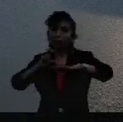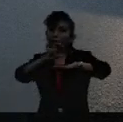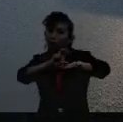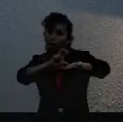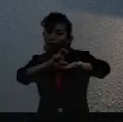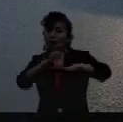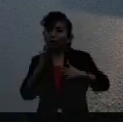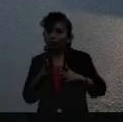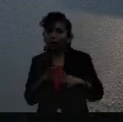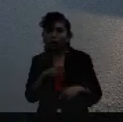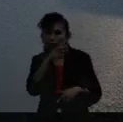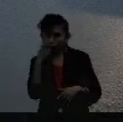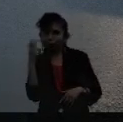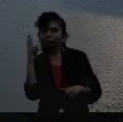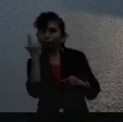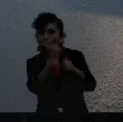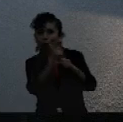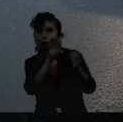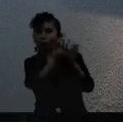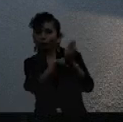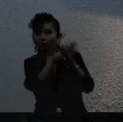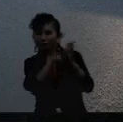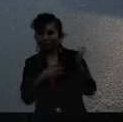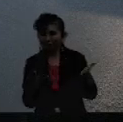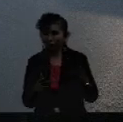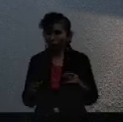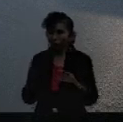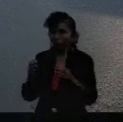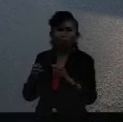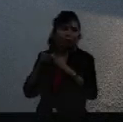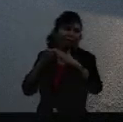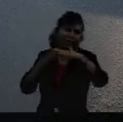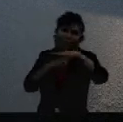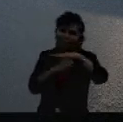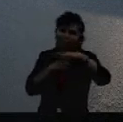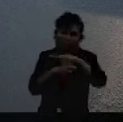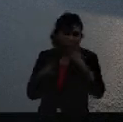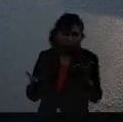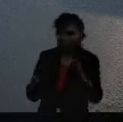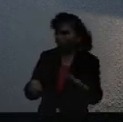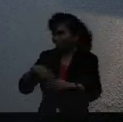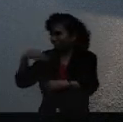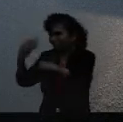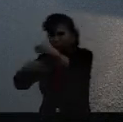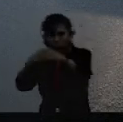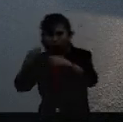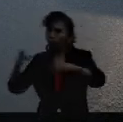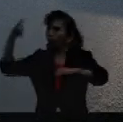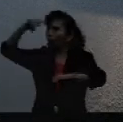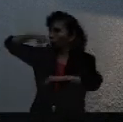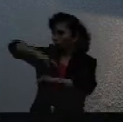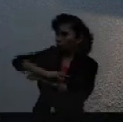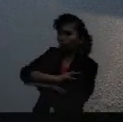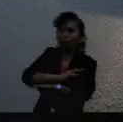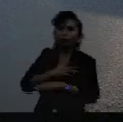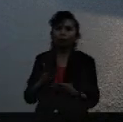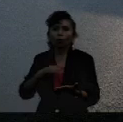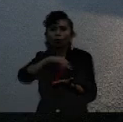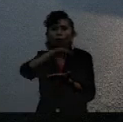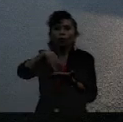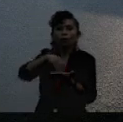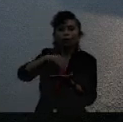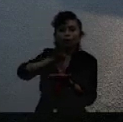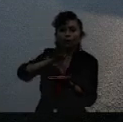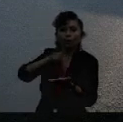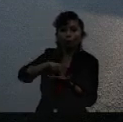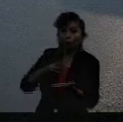en ese video las estaciones los paraderos los hoteles la construcción del aeropuerto Felipe Carrillo Puerto